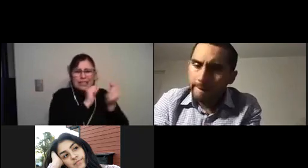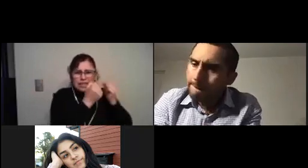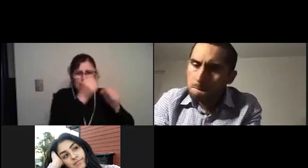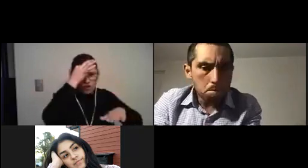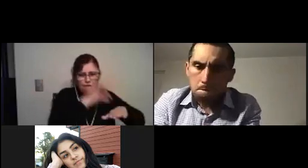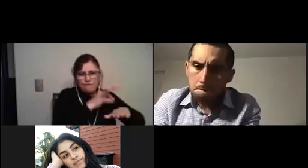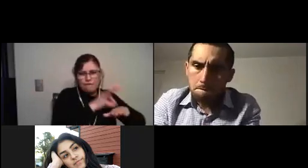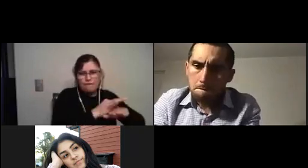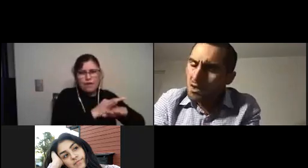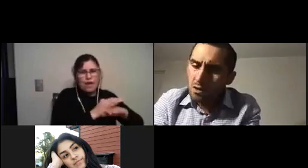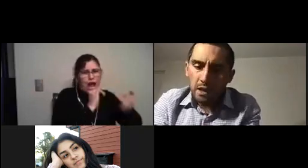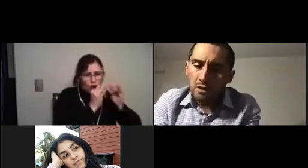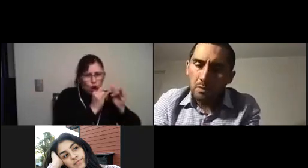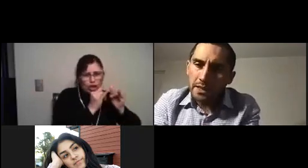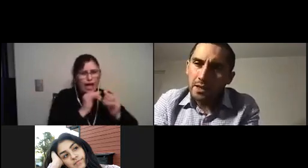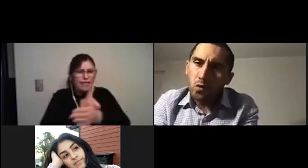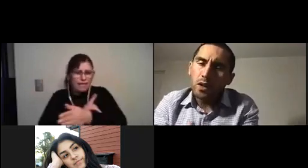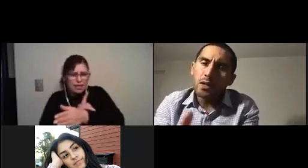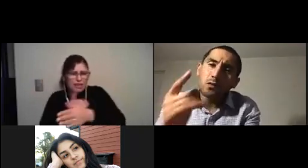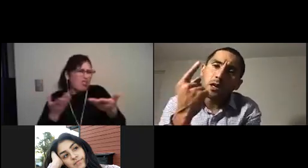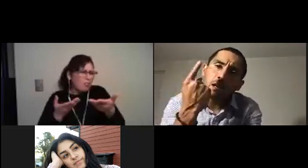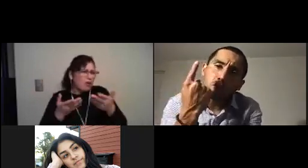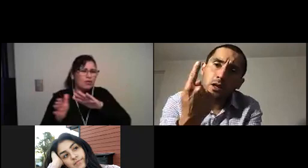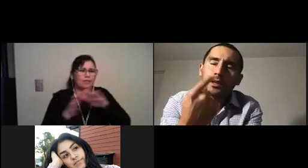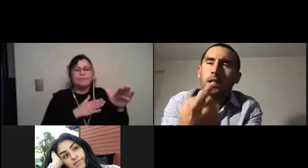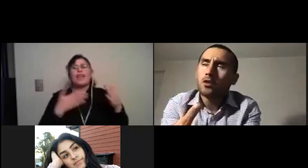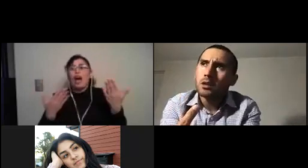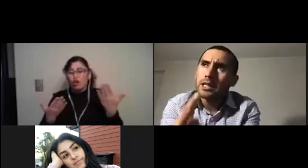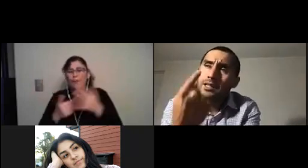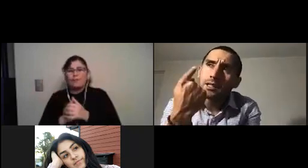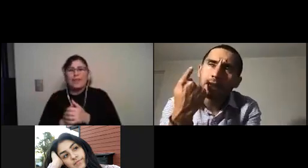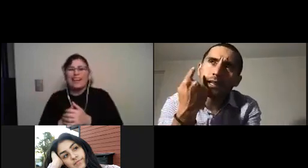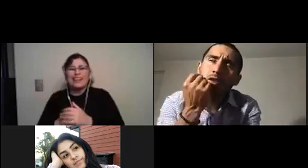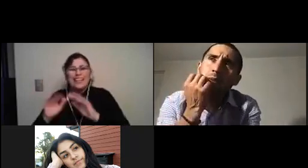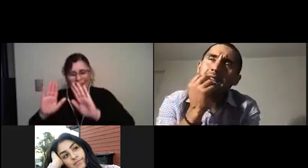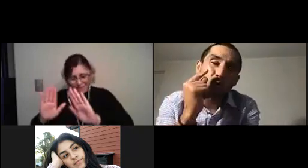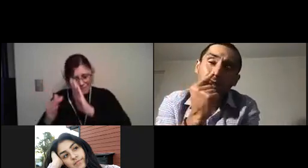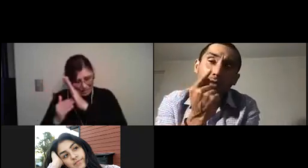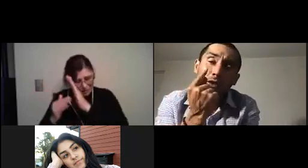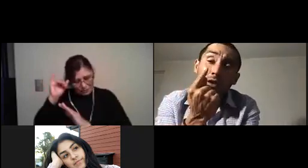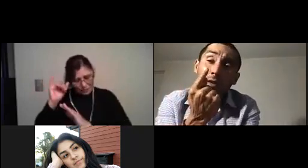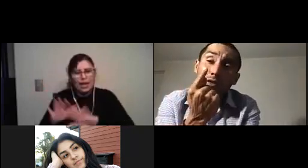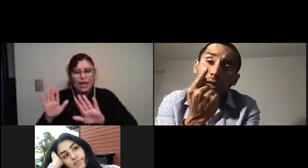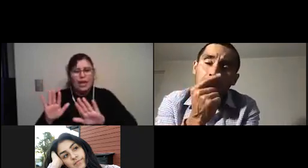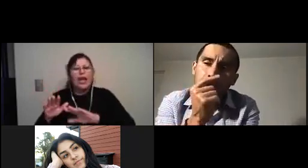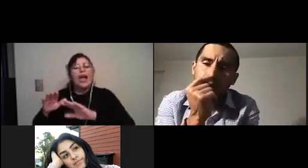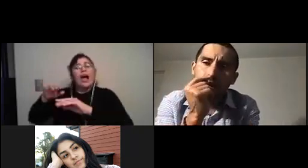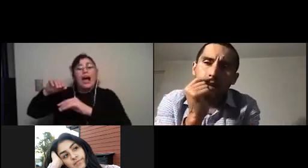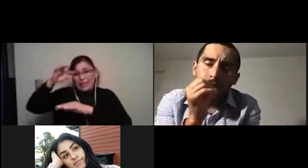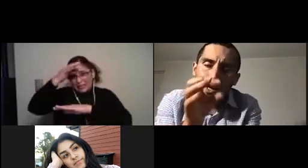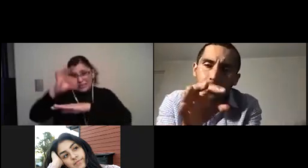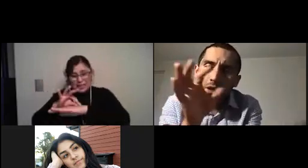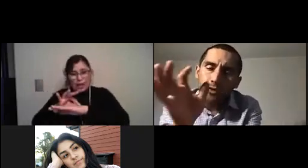era una sola cosa. no, la neuropatía no es una sola, o sea, lo tienen que entender que la neuropatía no es una sola patología,